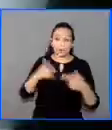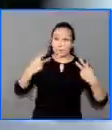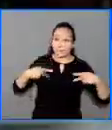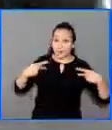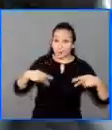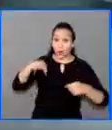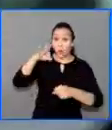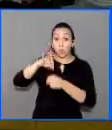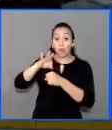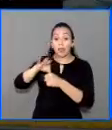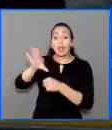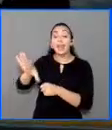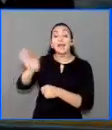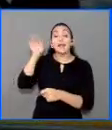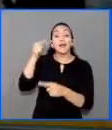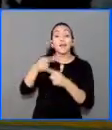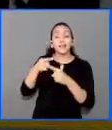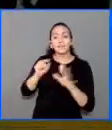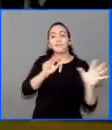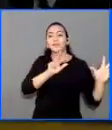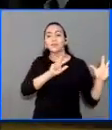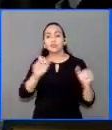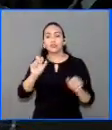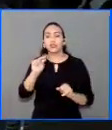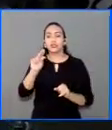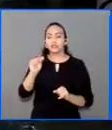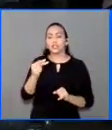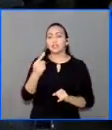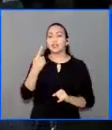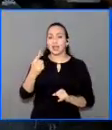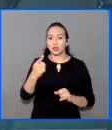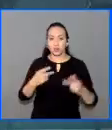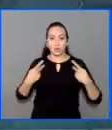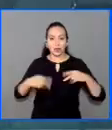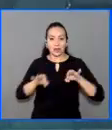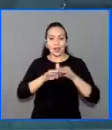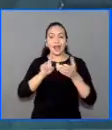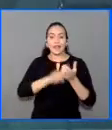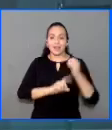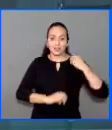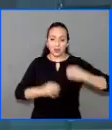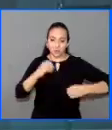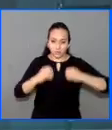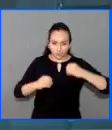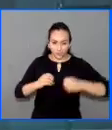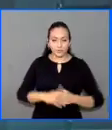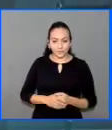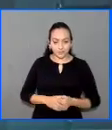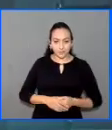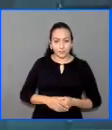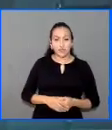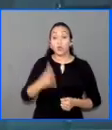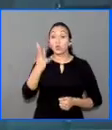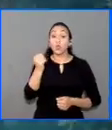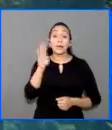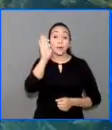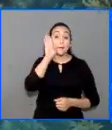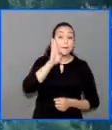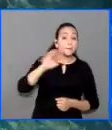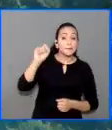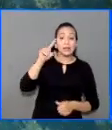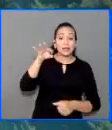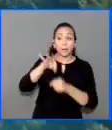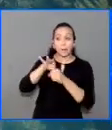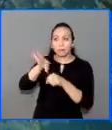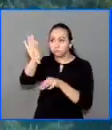historia 881 cargos del Poder Judicial de la Federación. Son 9 ministras y ministros de la Suprema Corte,